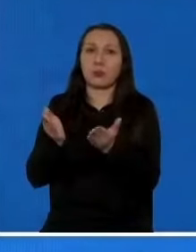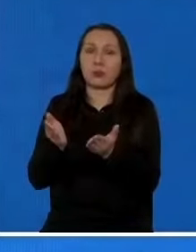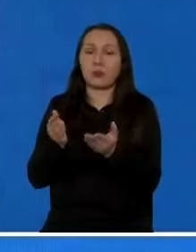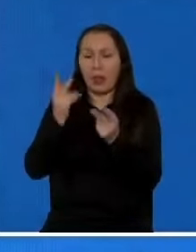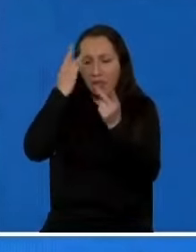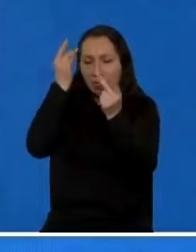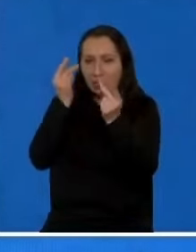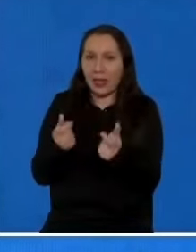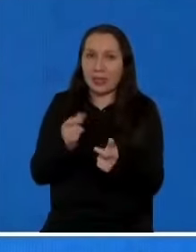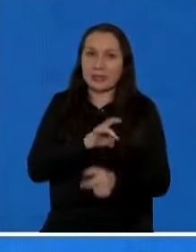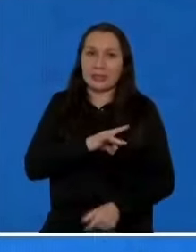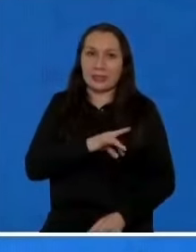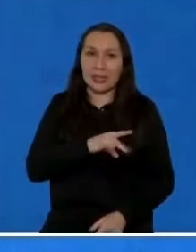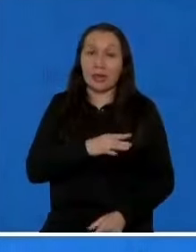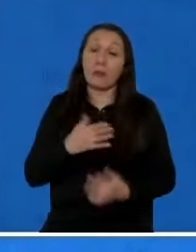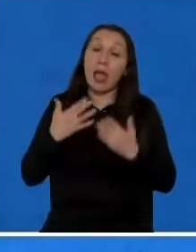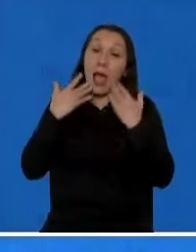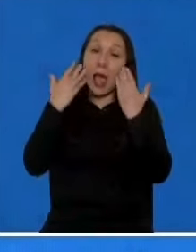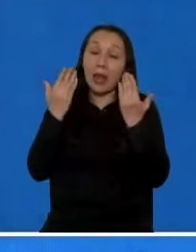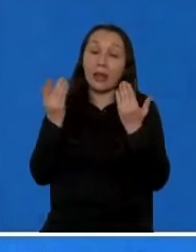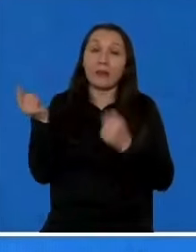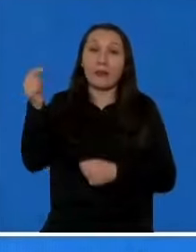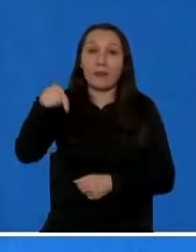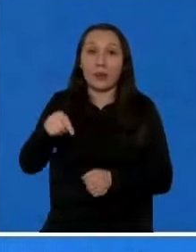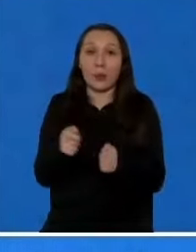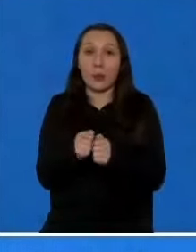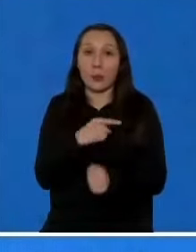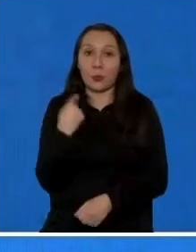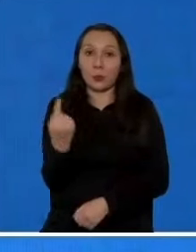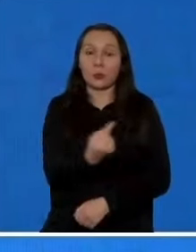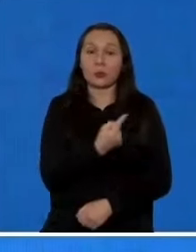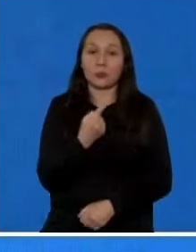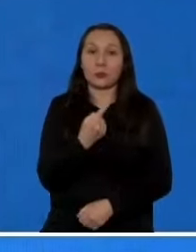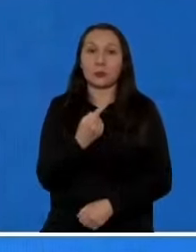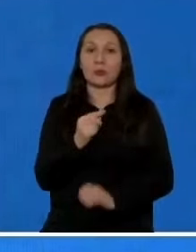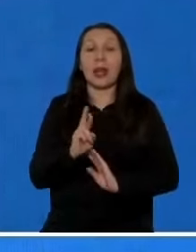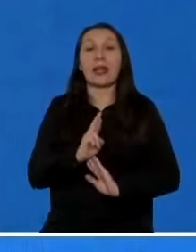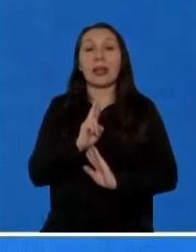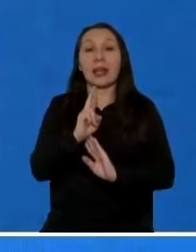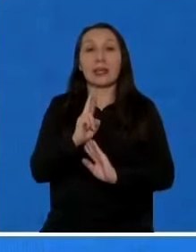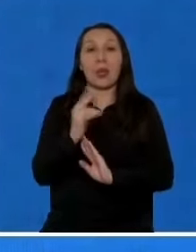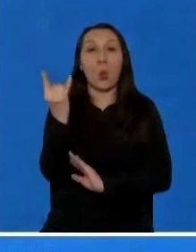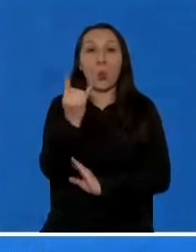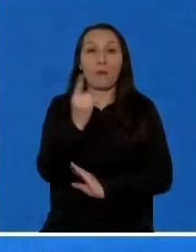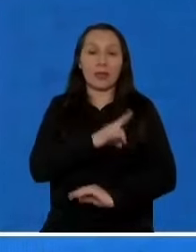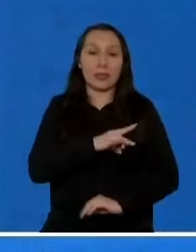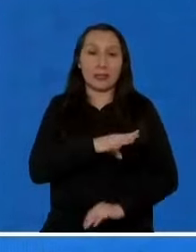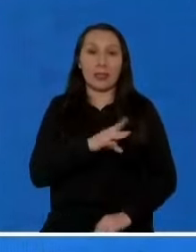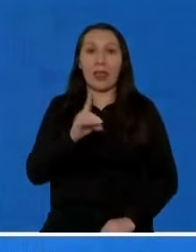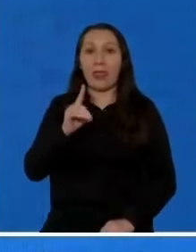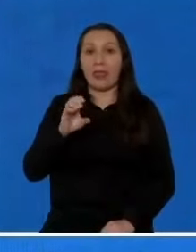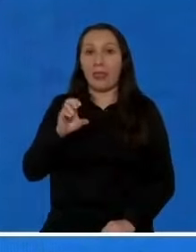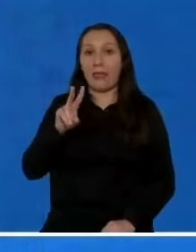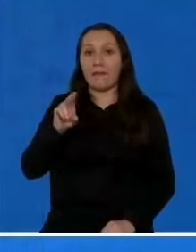el talento chileno. Me alegra que esté aquí con nosotros la rectora de la Universidad de Chile, Rosa